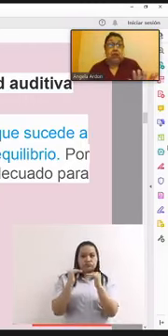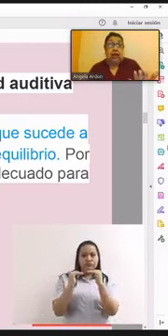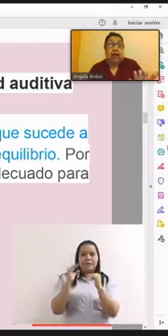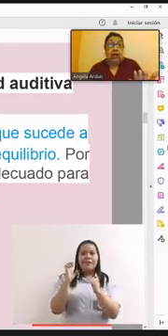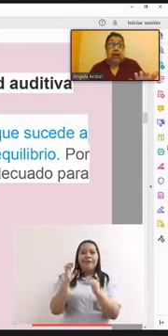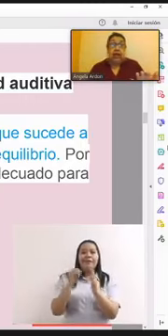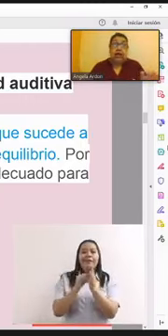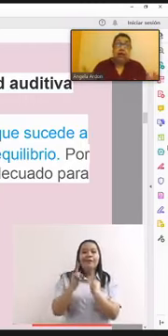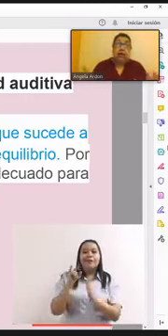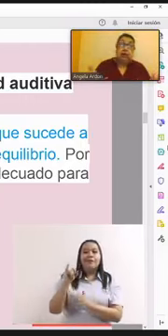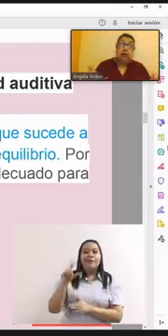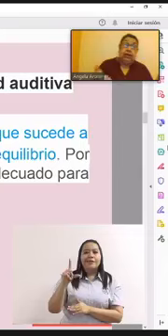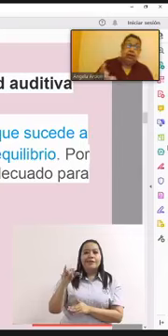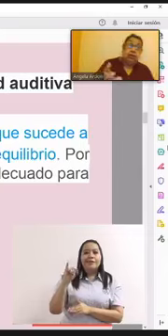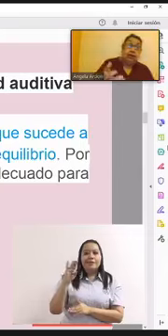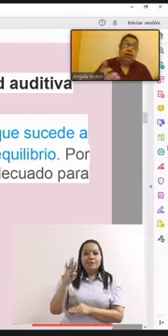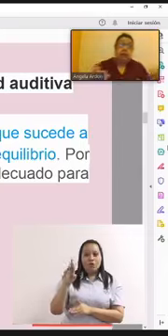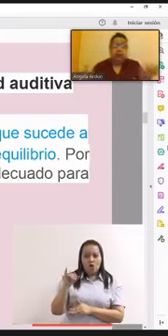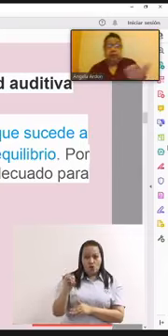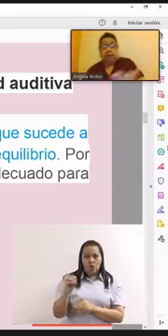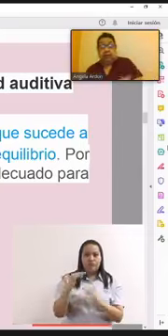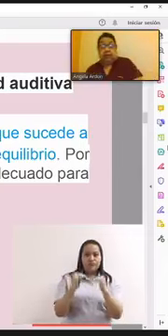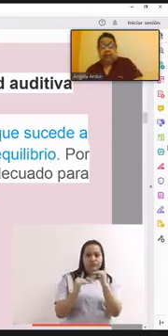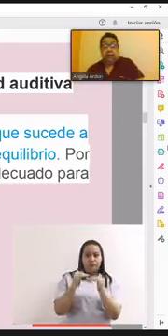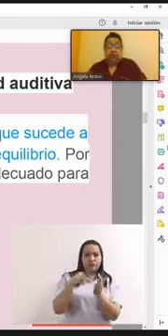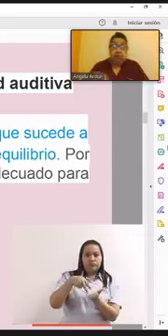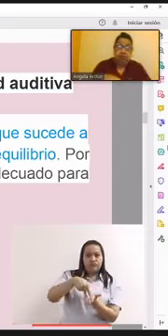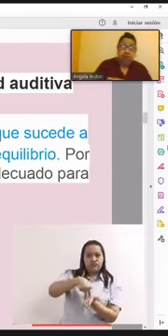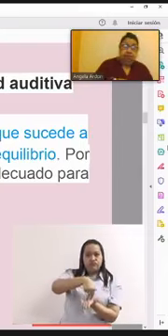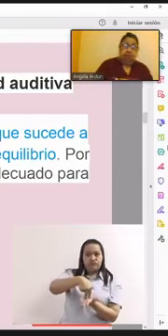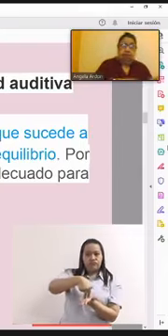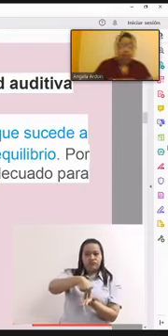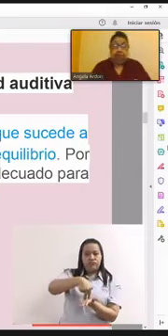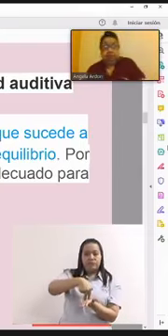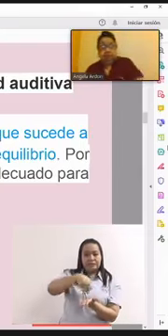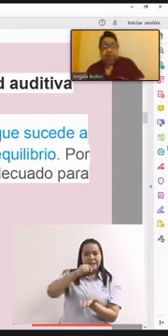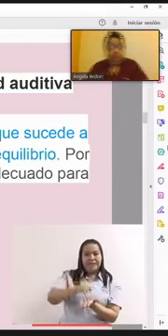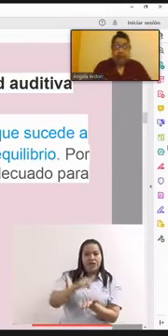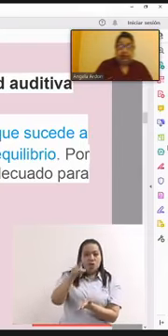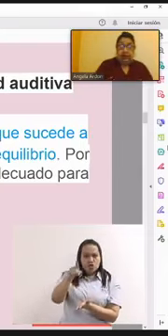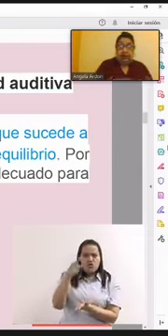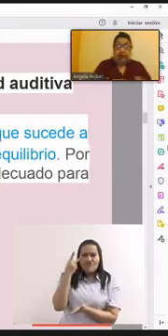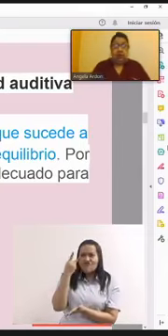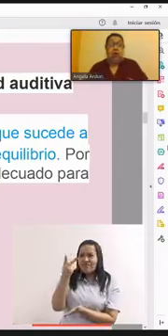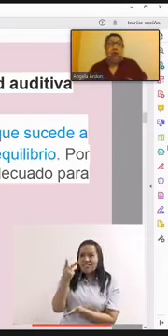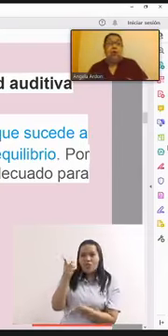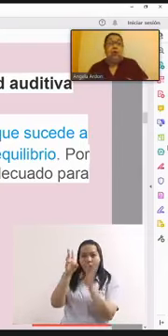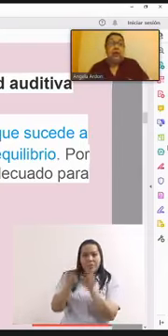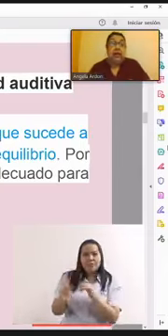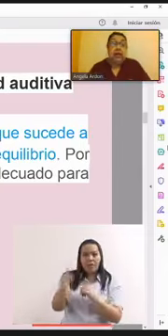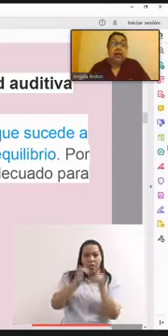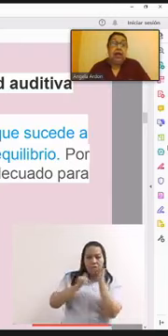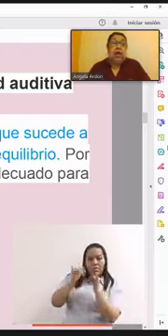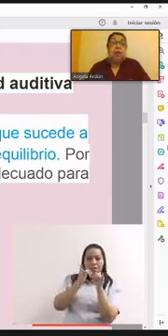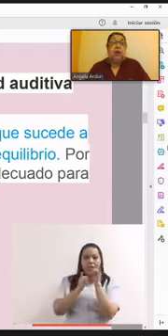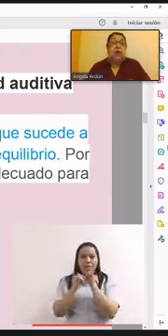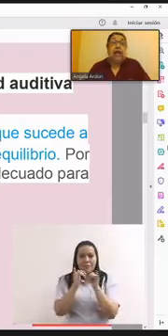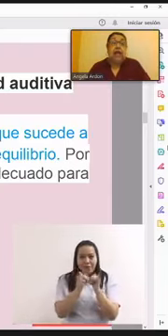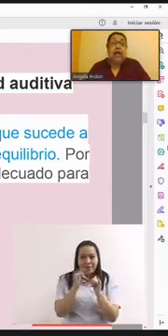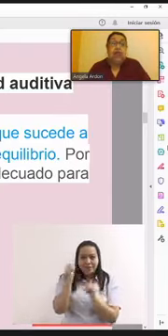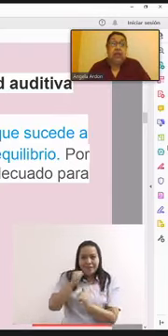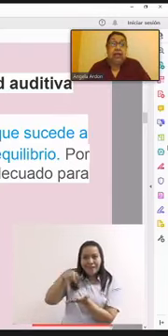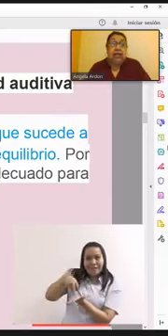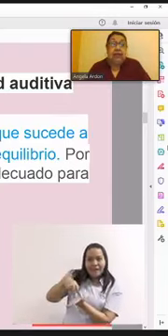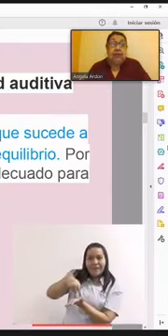persona bola que cuando anda tomada comienza a caminar de lado. ¿Por qué? Porque